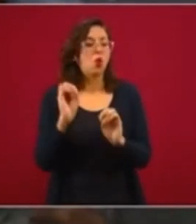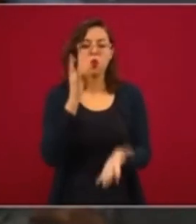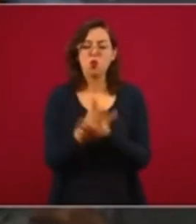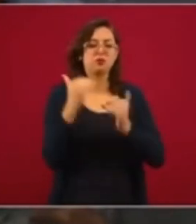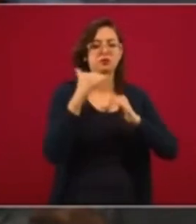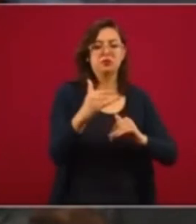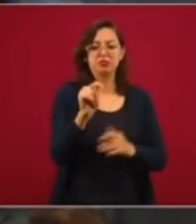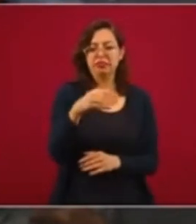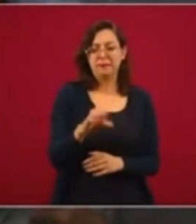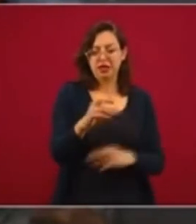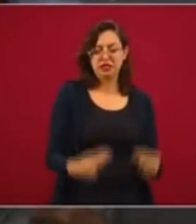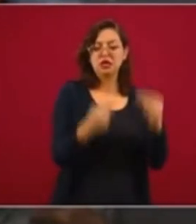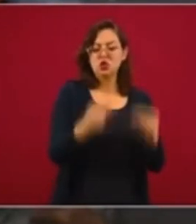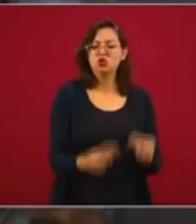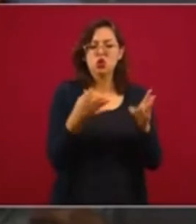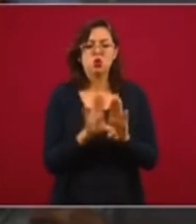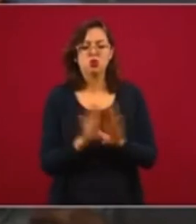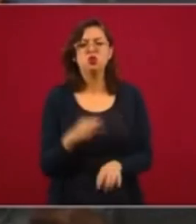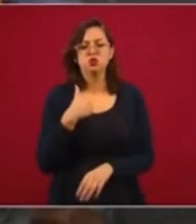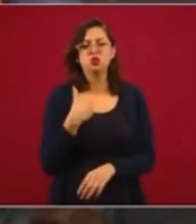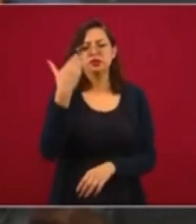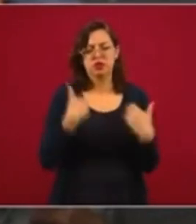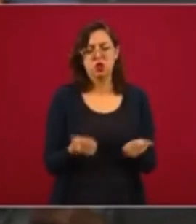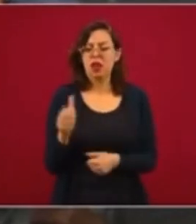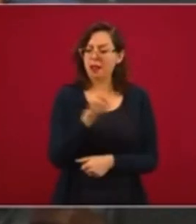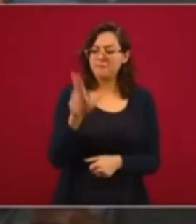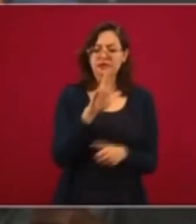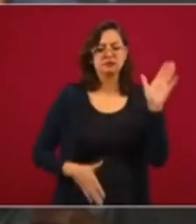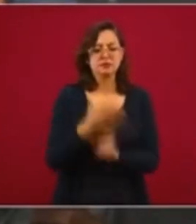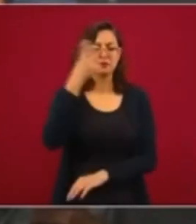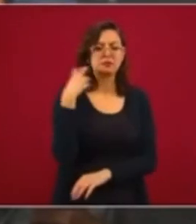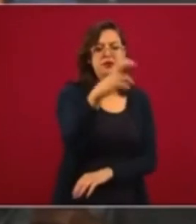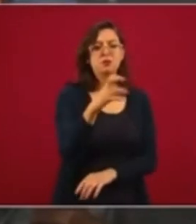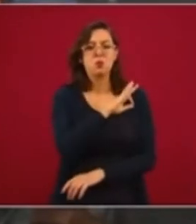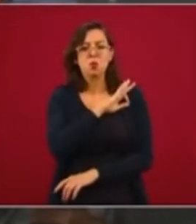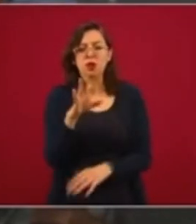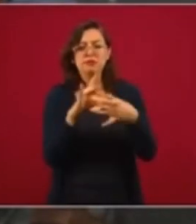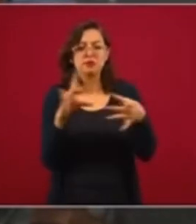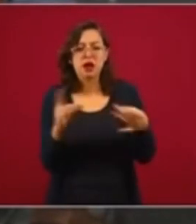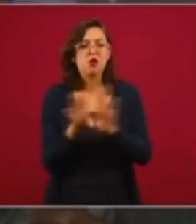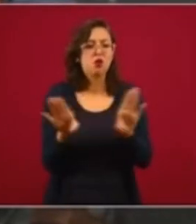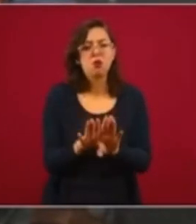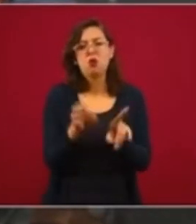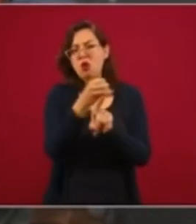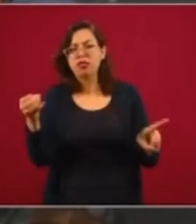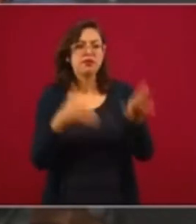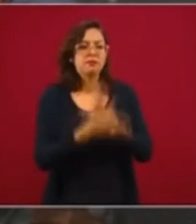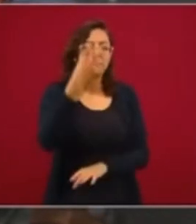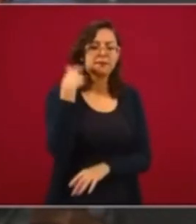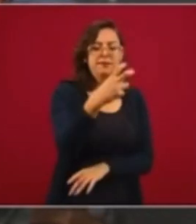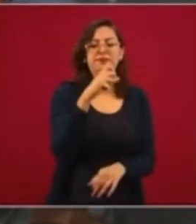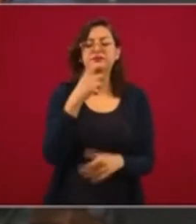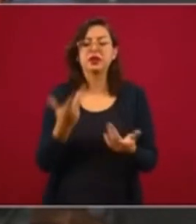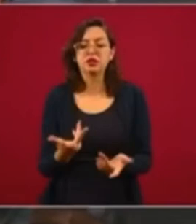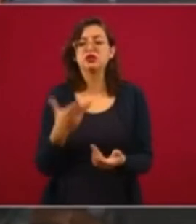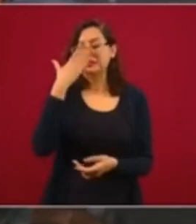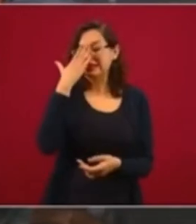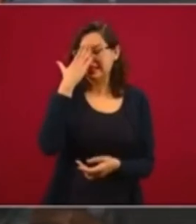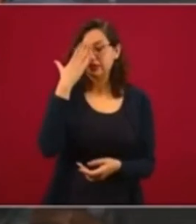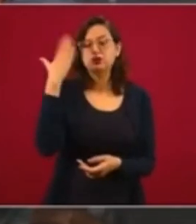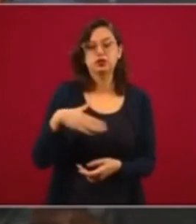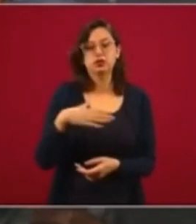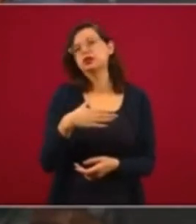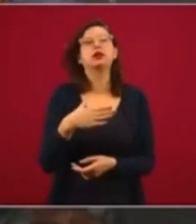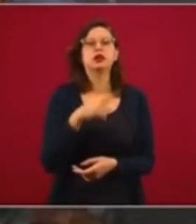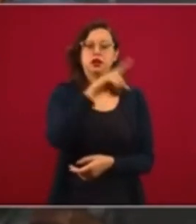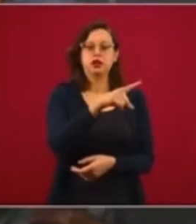diálogo a este asunto comercial? Preguntarle, entiendo si va a envuelo comercial el martes, si nos puede compartir su itinerario, dónde va a ser escala, y también si el presidente Trump le... ¿Se tiene una visita de Estado, pero si le